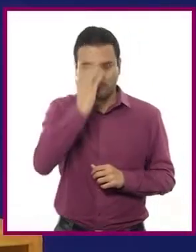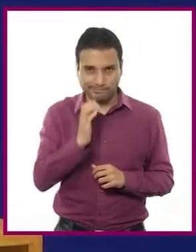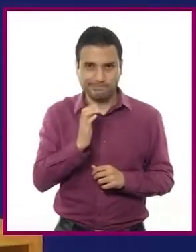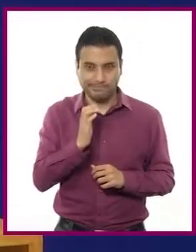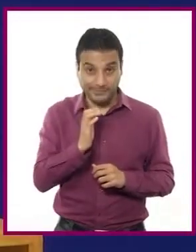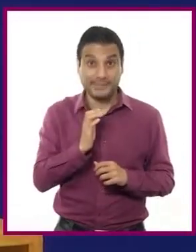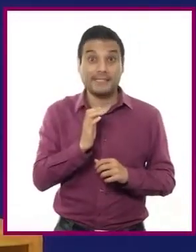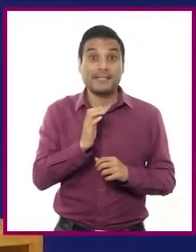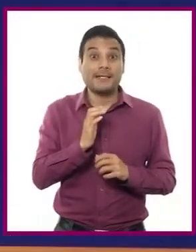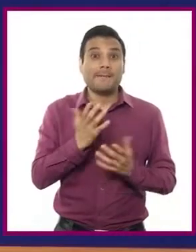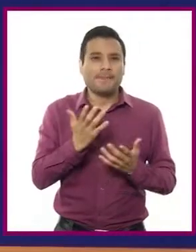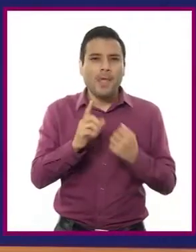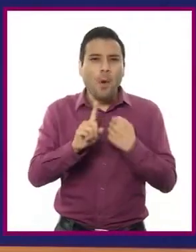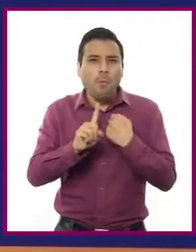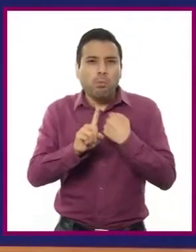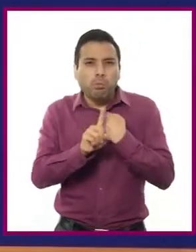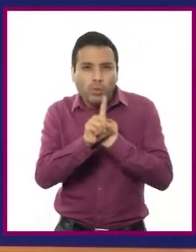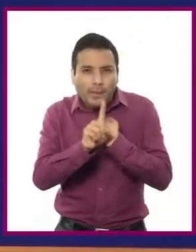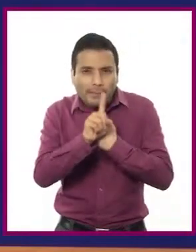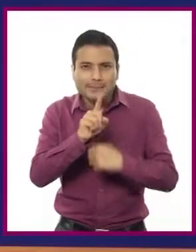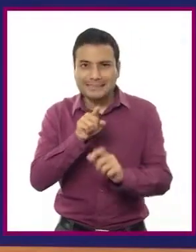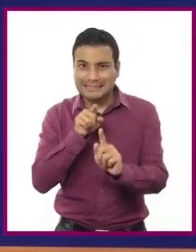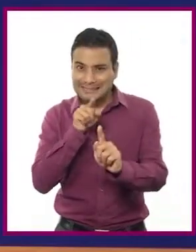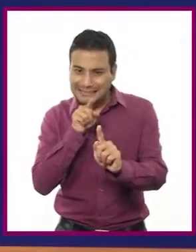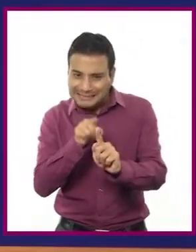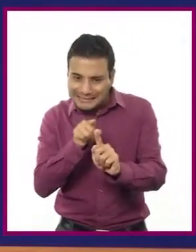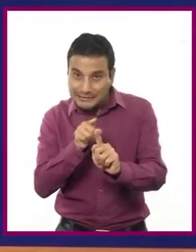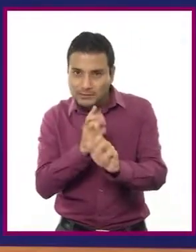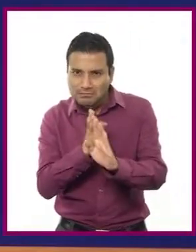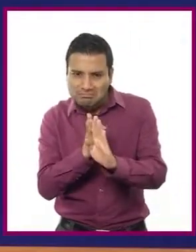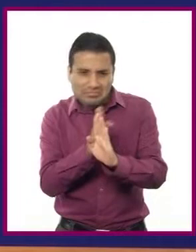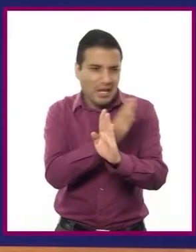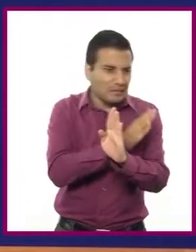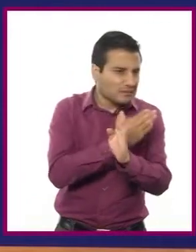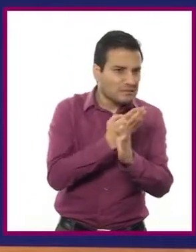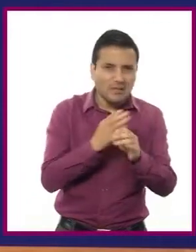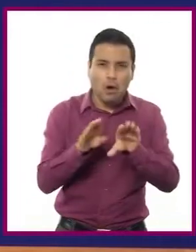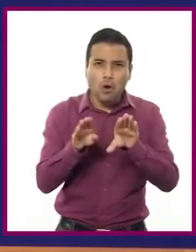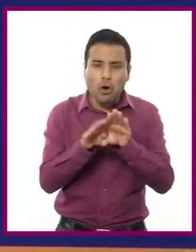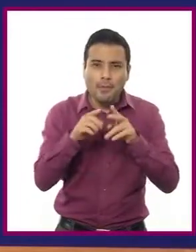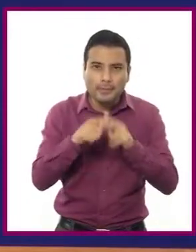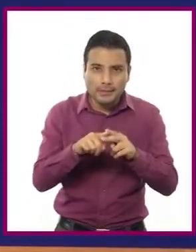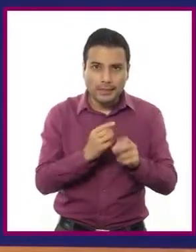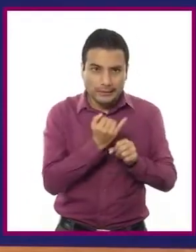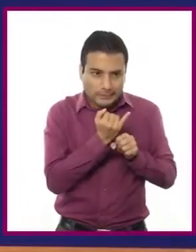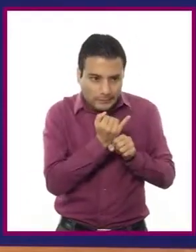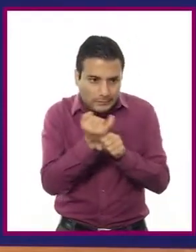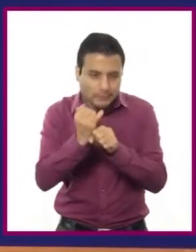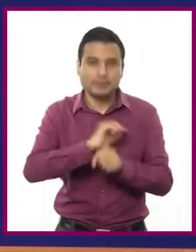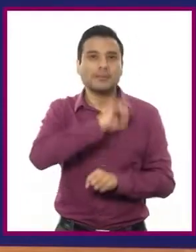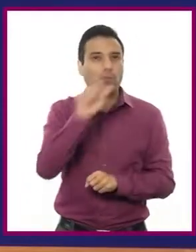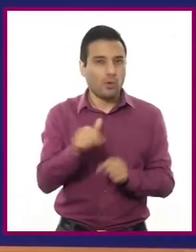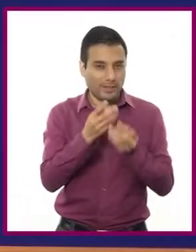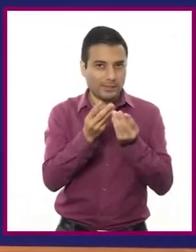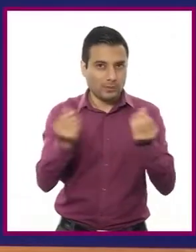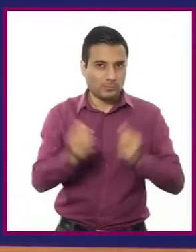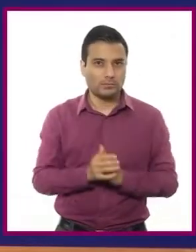recabar información sobre los antecedentes de un problema para resolverlo. El propósito de la sesión